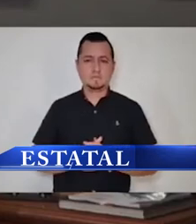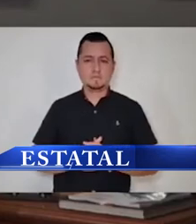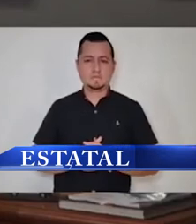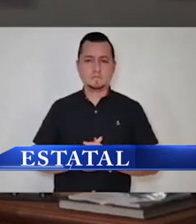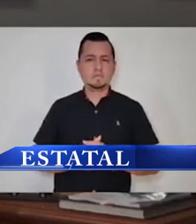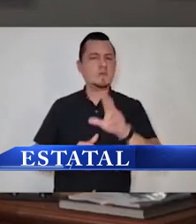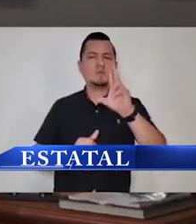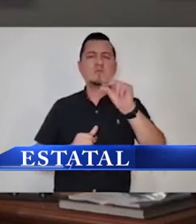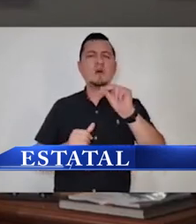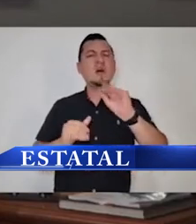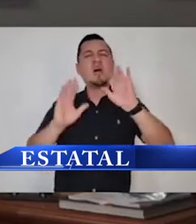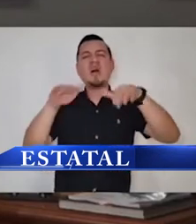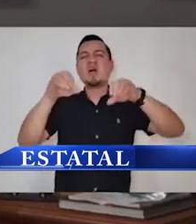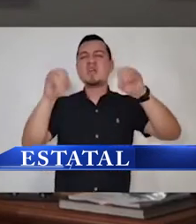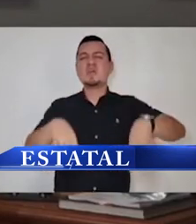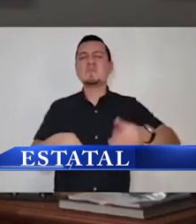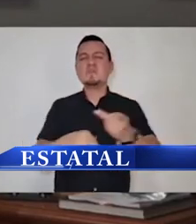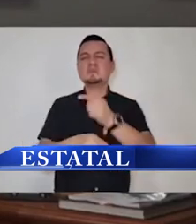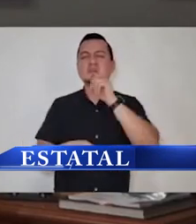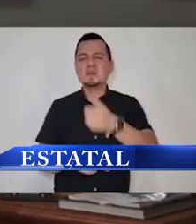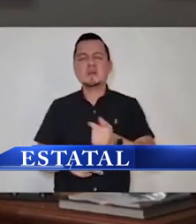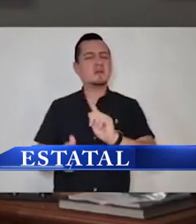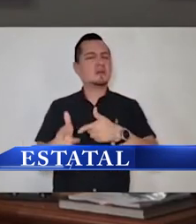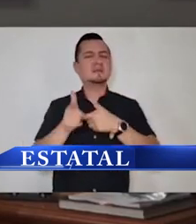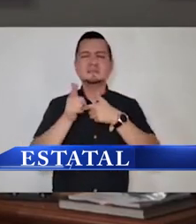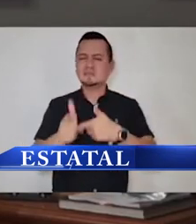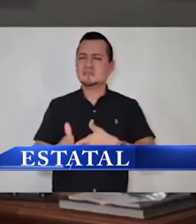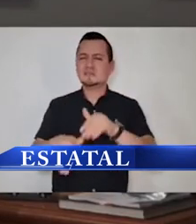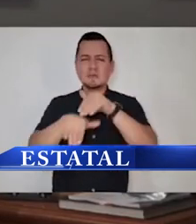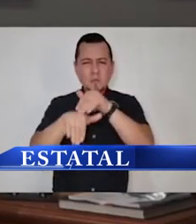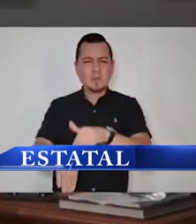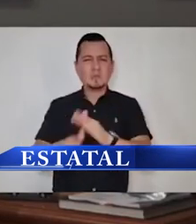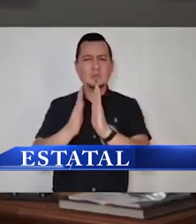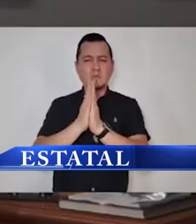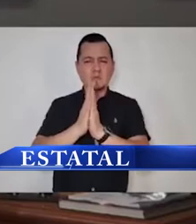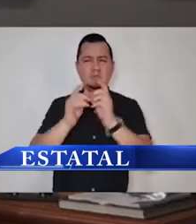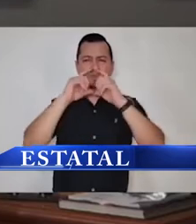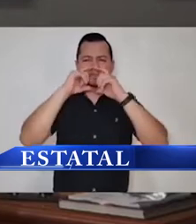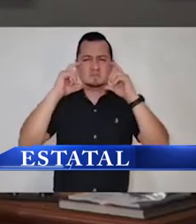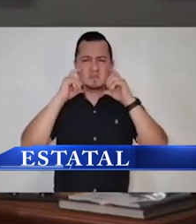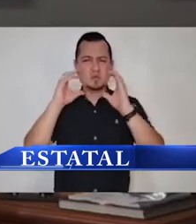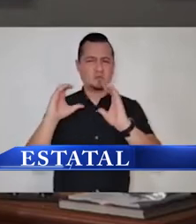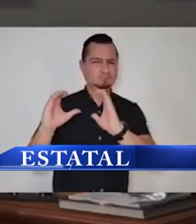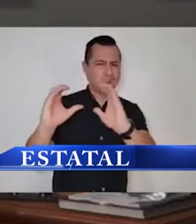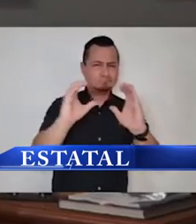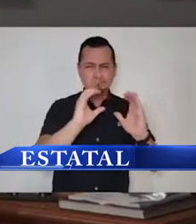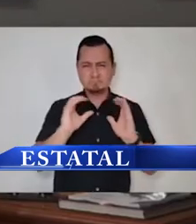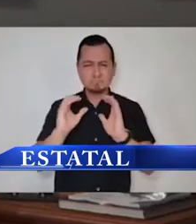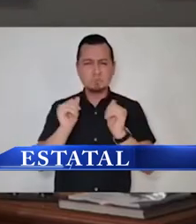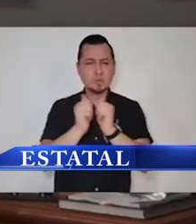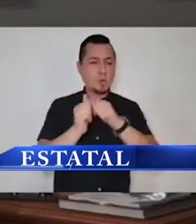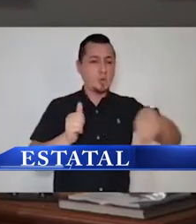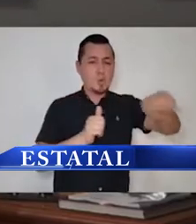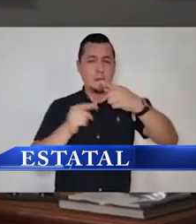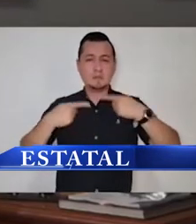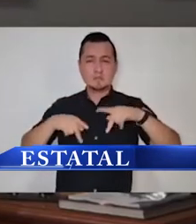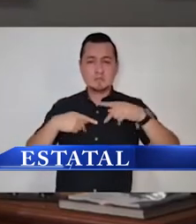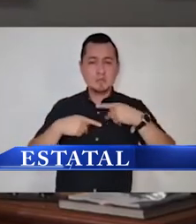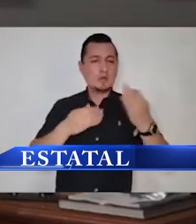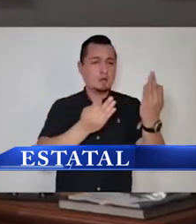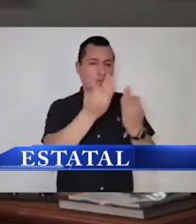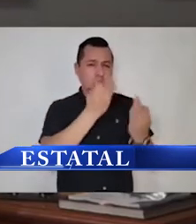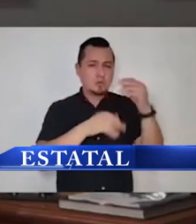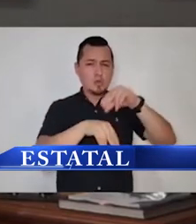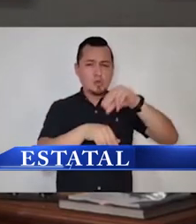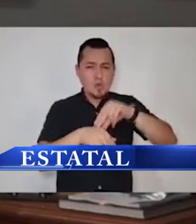Jalisco. No bajemos la guardia, sigamos las instrucciones, cuidémonos y cuidemos